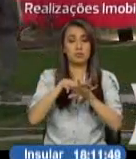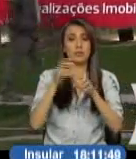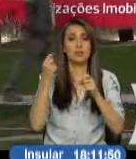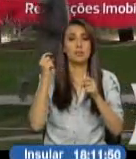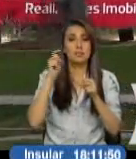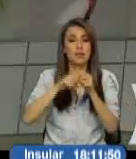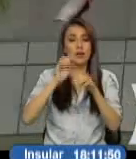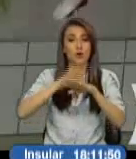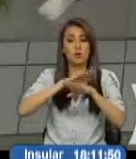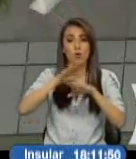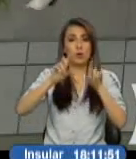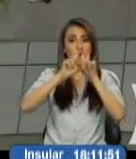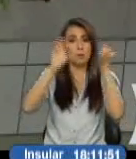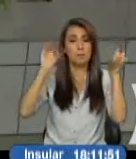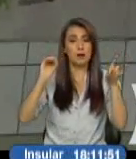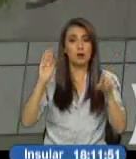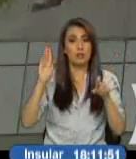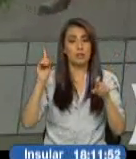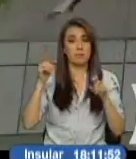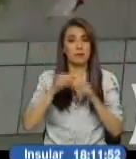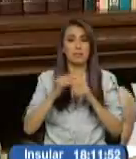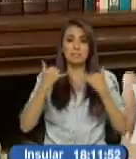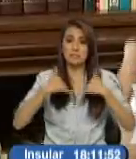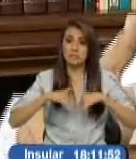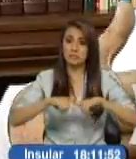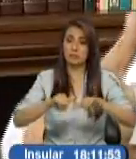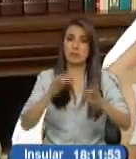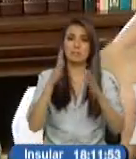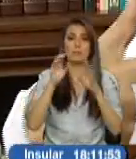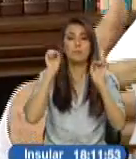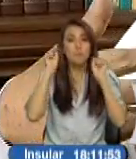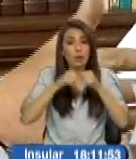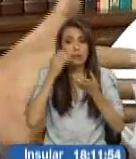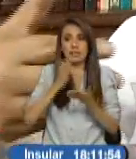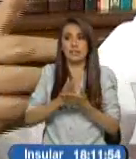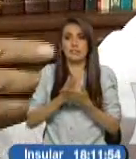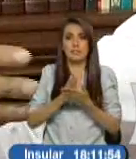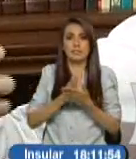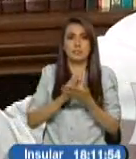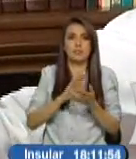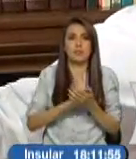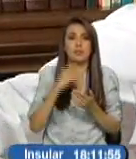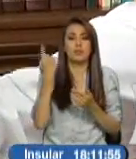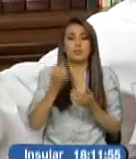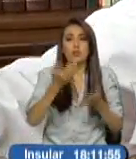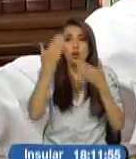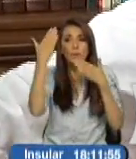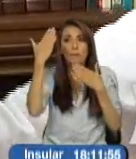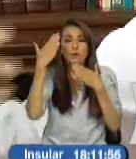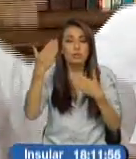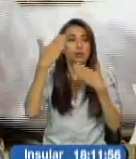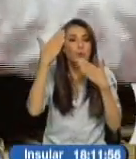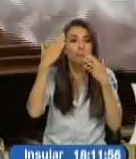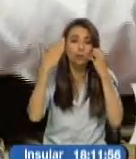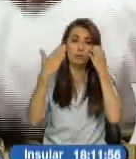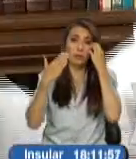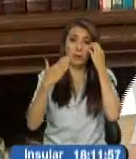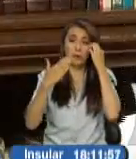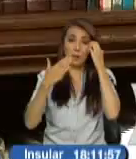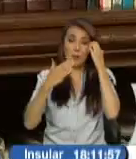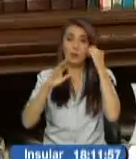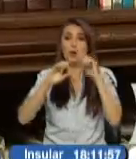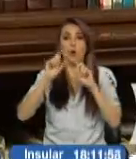brasileña Odebrecht podrían entorpecer el proceso. Y esta politización de los hechos, porque unos